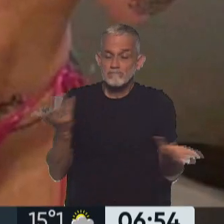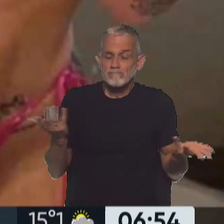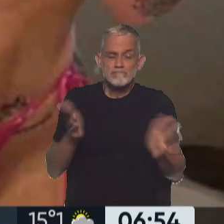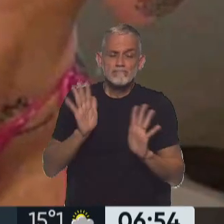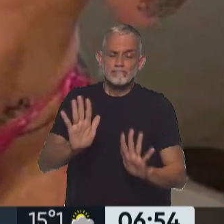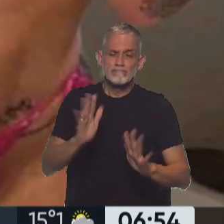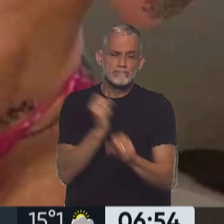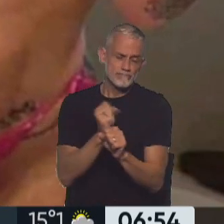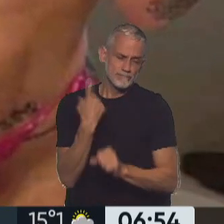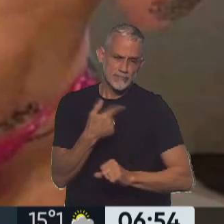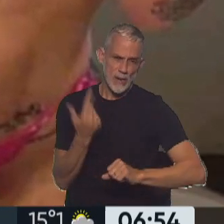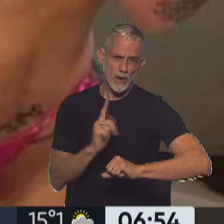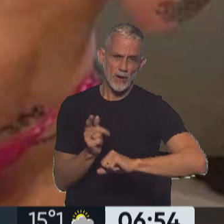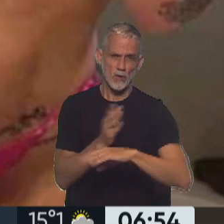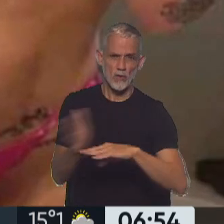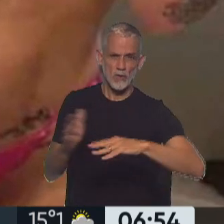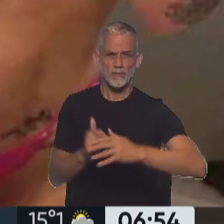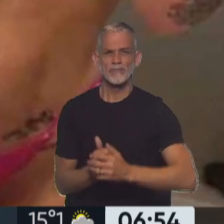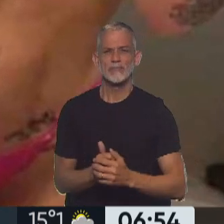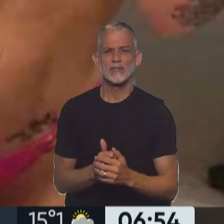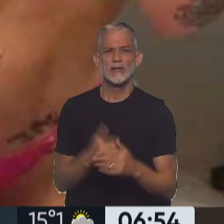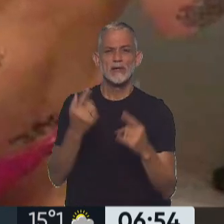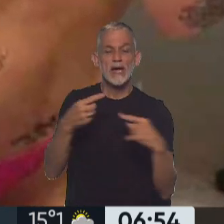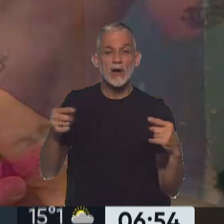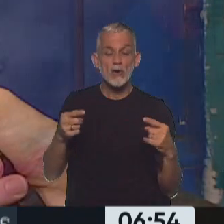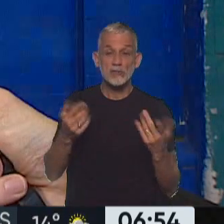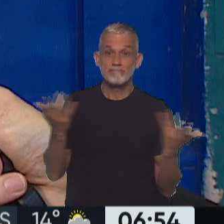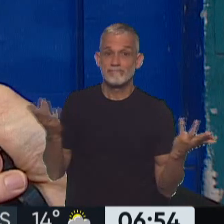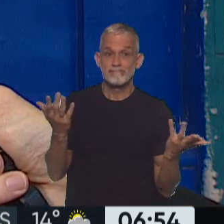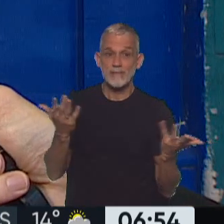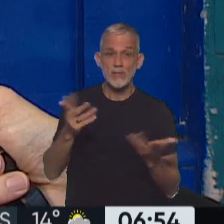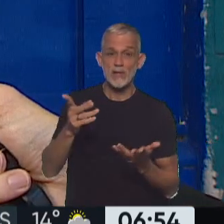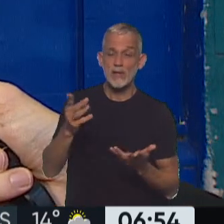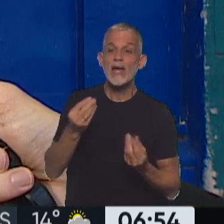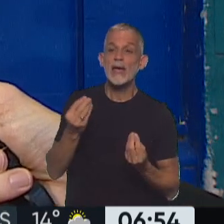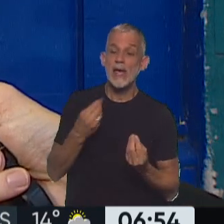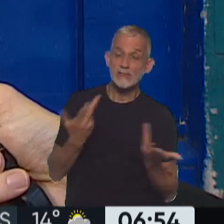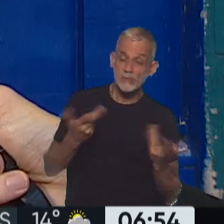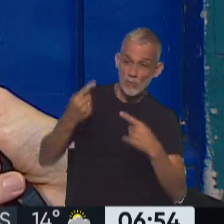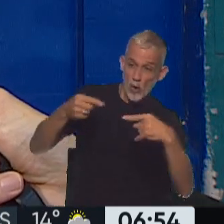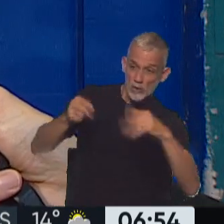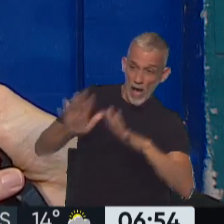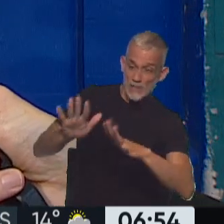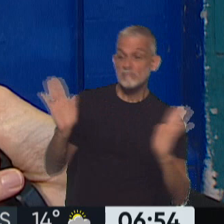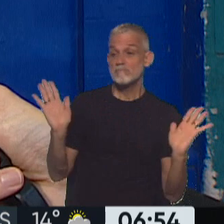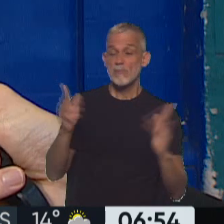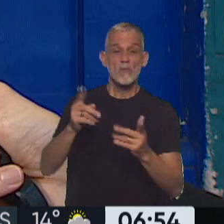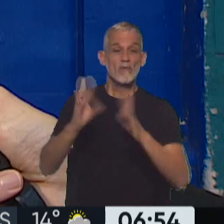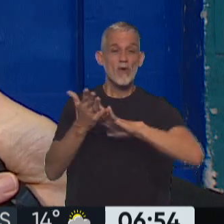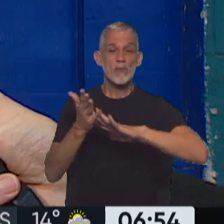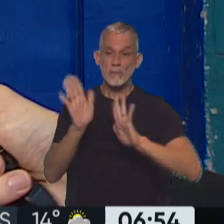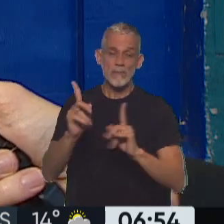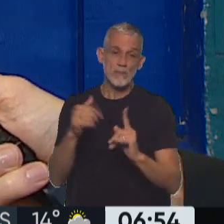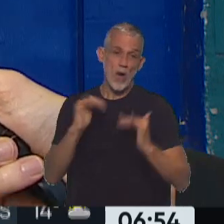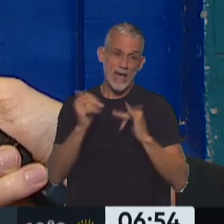¿no? Hay hechos que suceden, que uno lo que tiene que hacer es actuar de la manera que